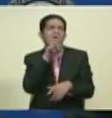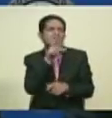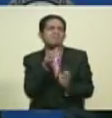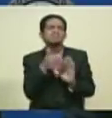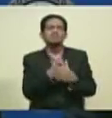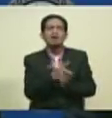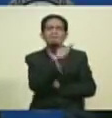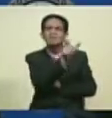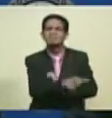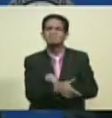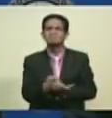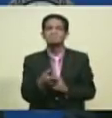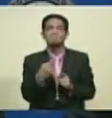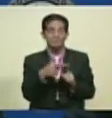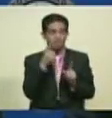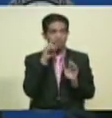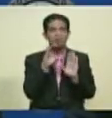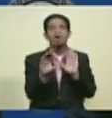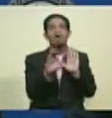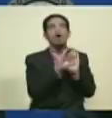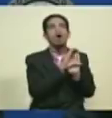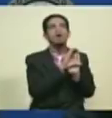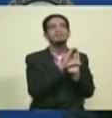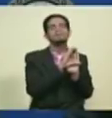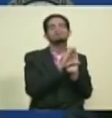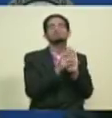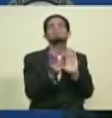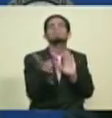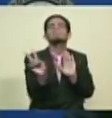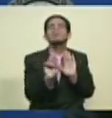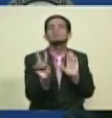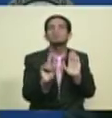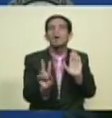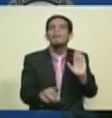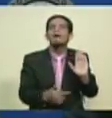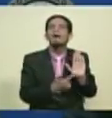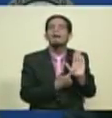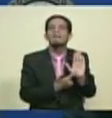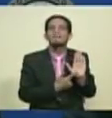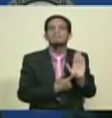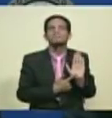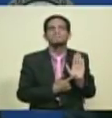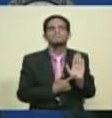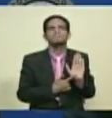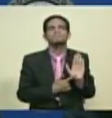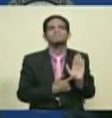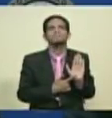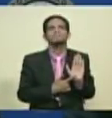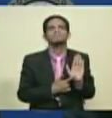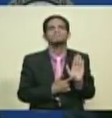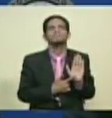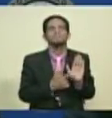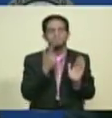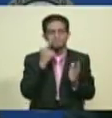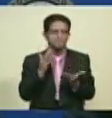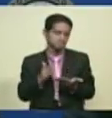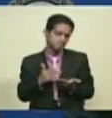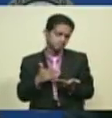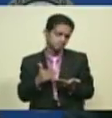de ese señor, pero aquí está la Constitución de la República Bolivariana de Venezuela, si no me equivoco es el